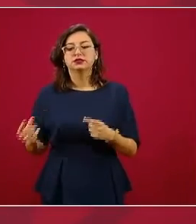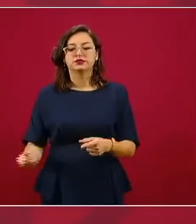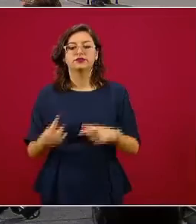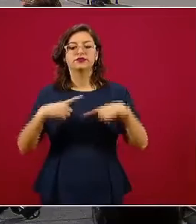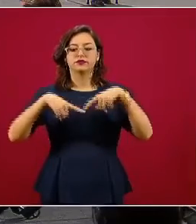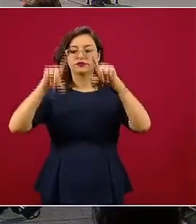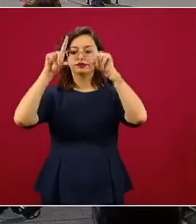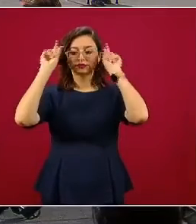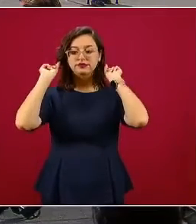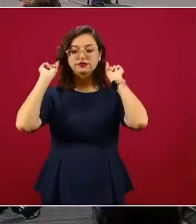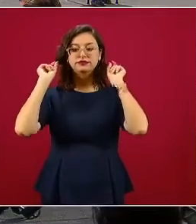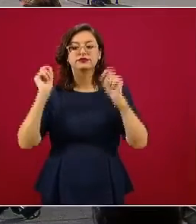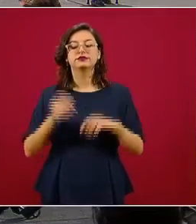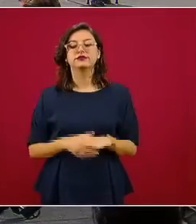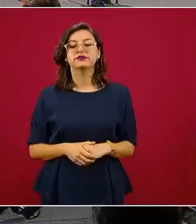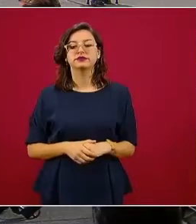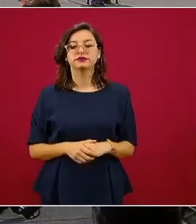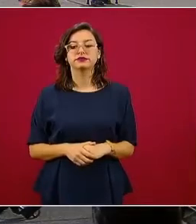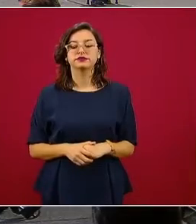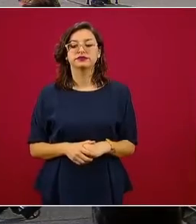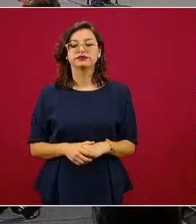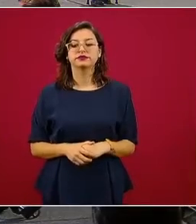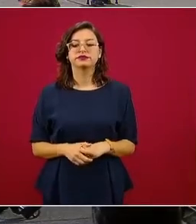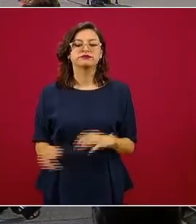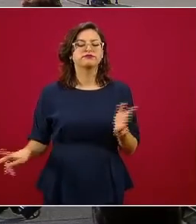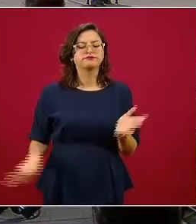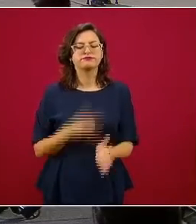las enfermeras. De nuevo,